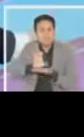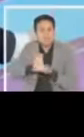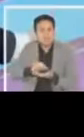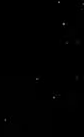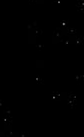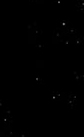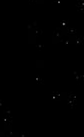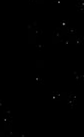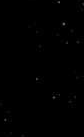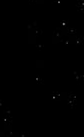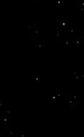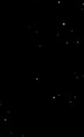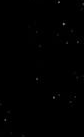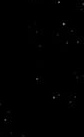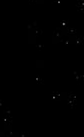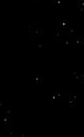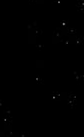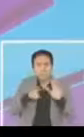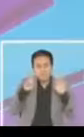Estado.